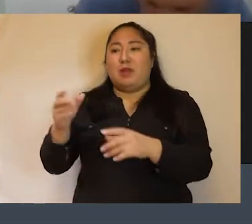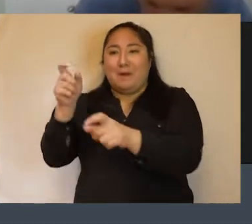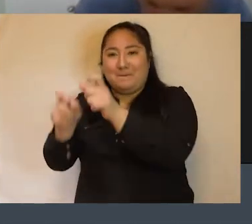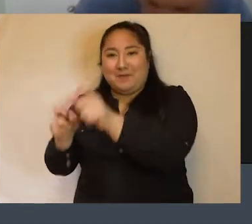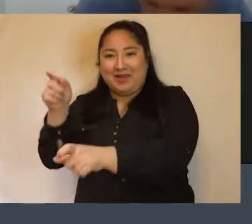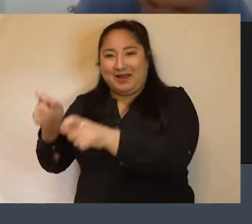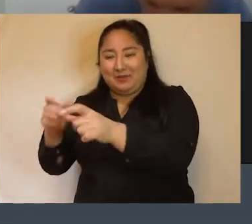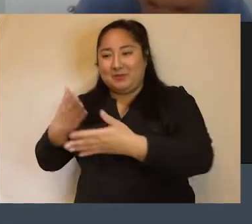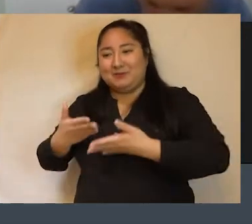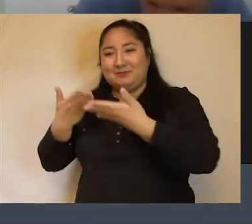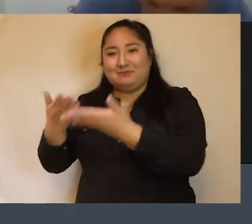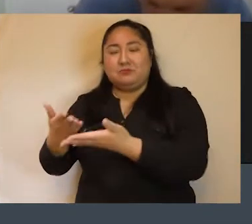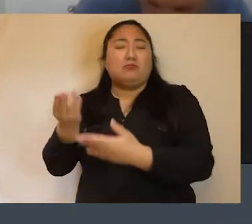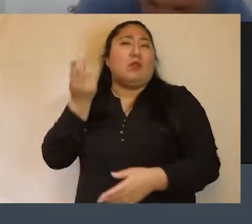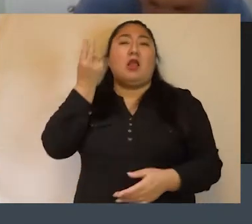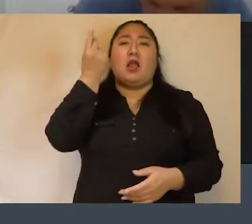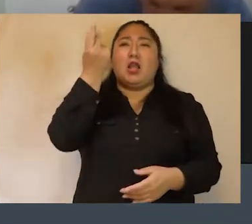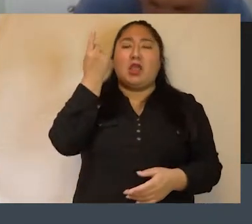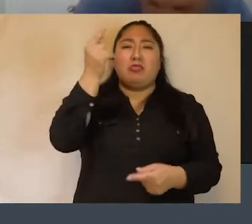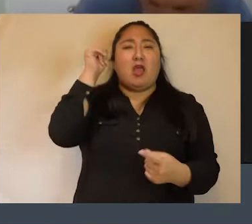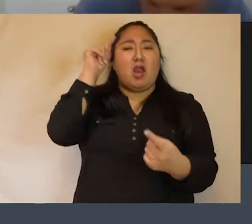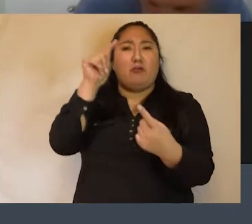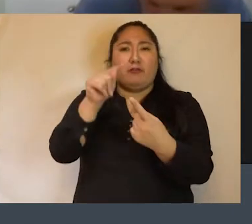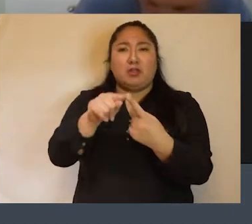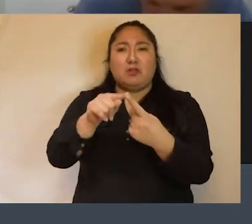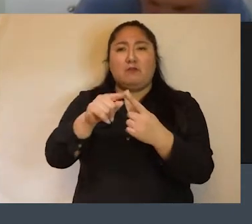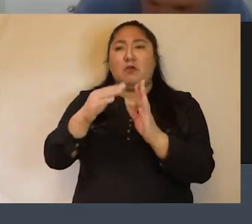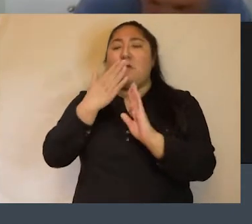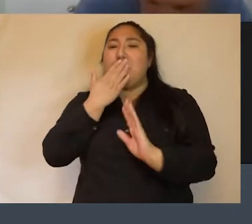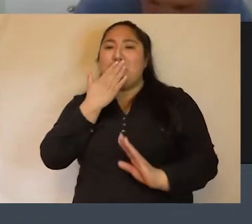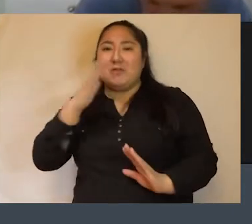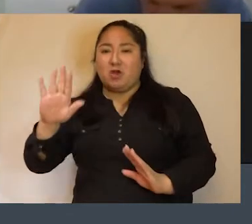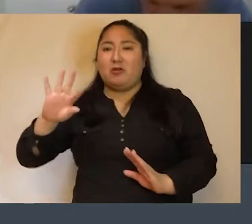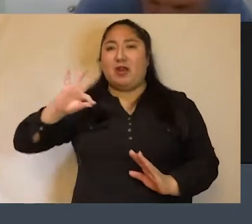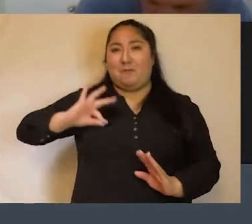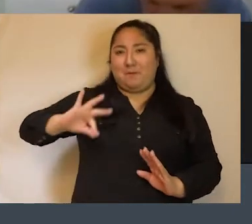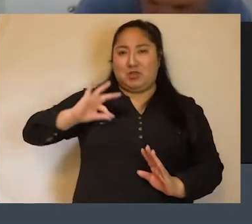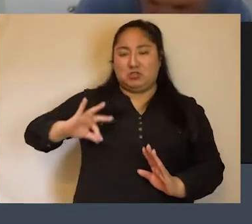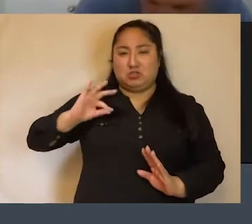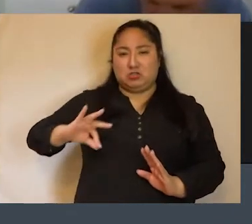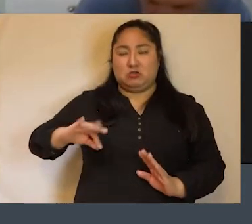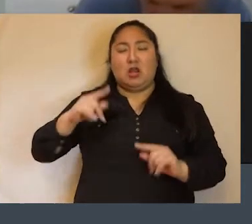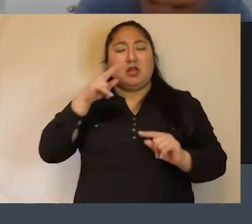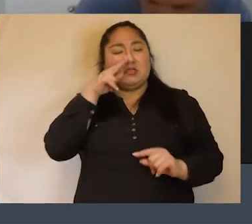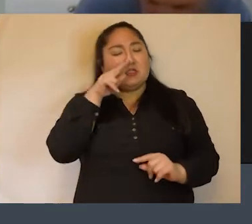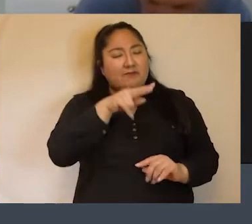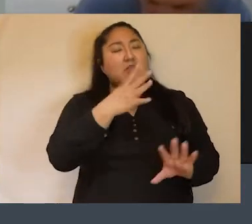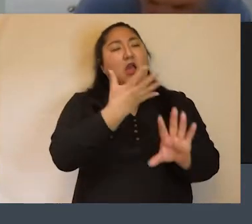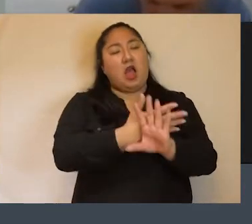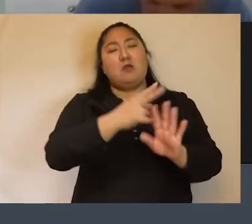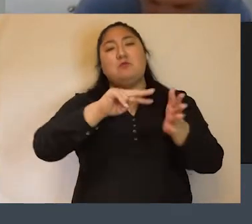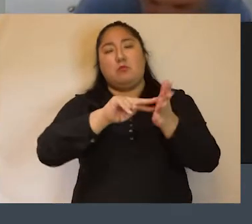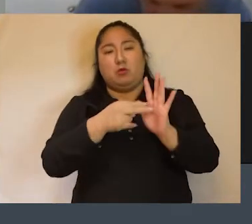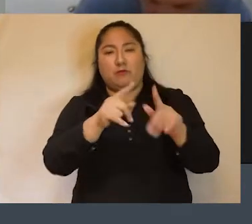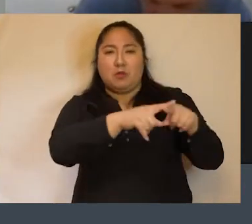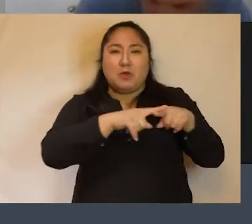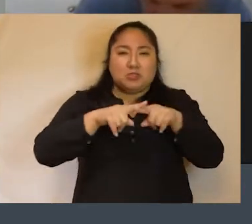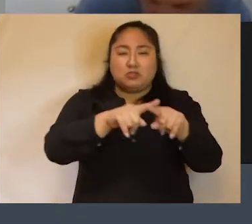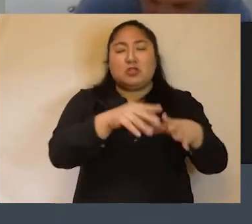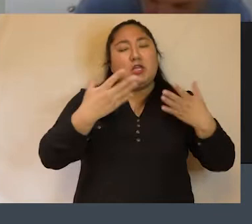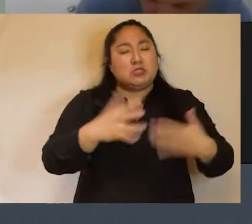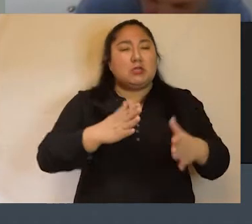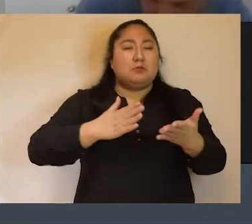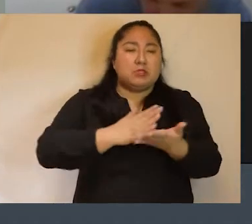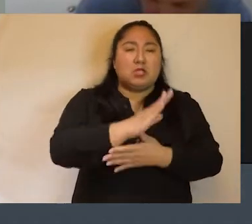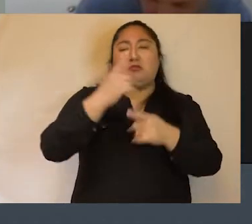componente colectivo y solidario, y que generalmente la idea era mejorar las pensiones. Ya se veía ahí que iba a ser un problema social que